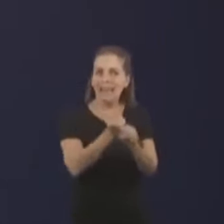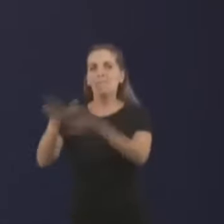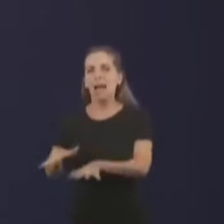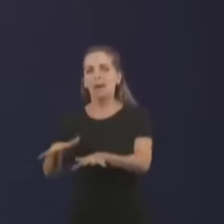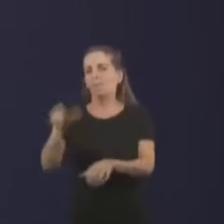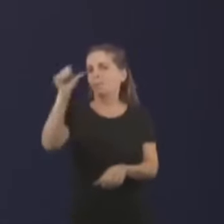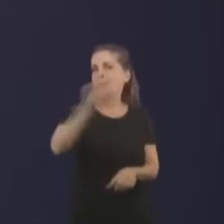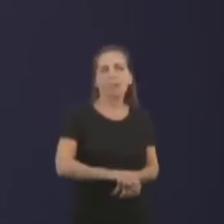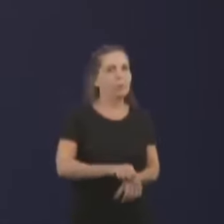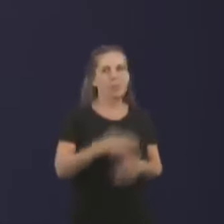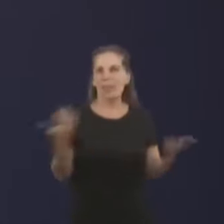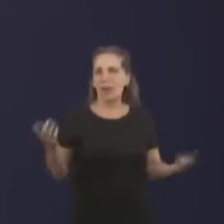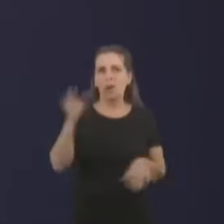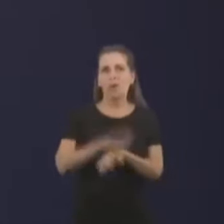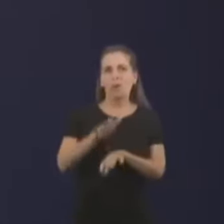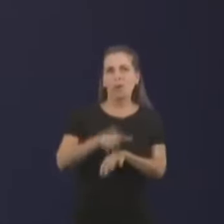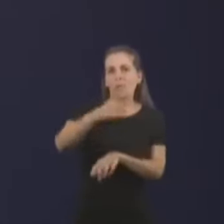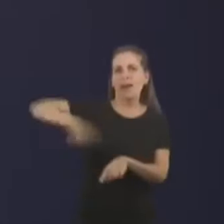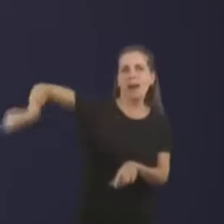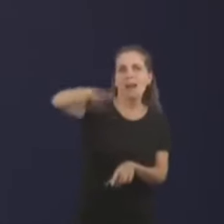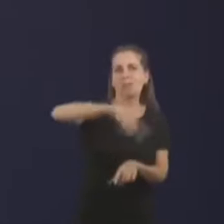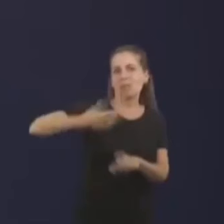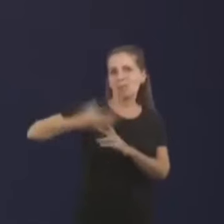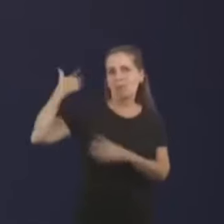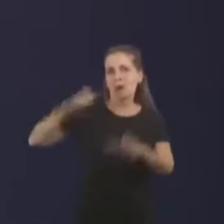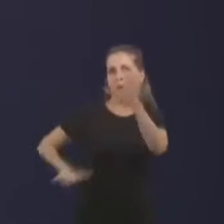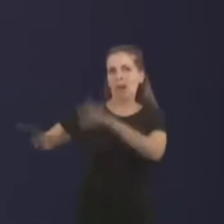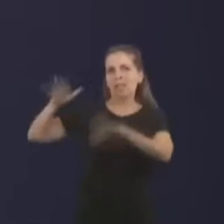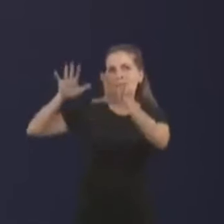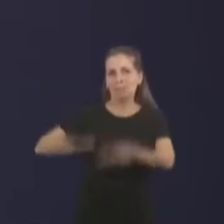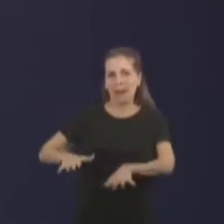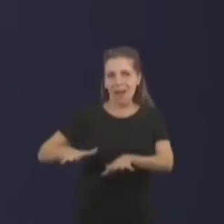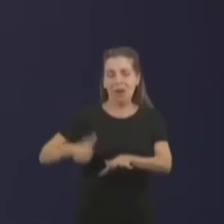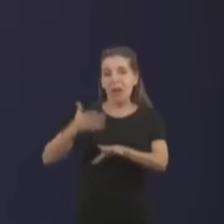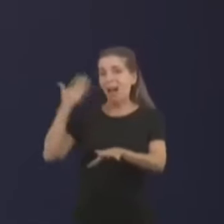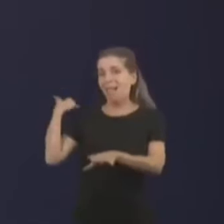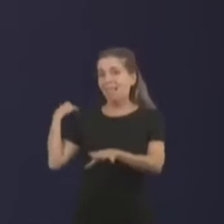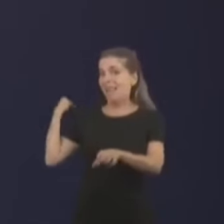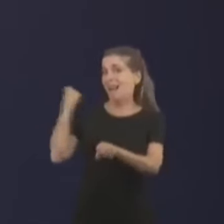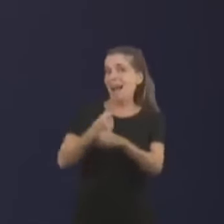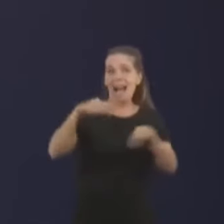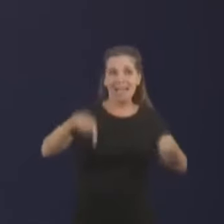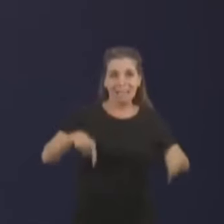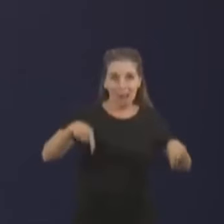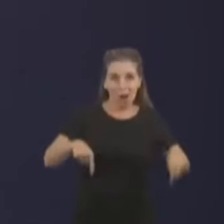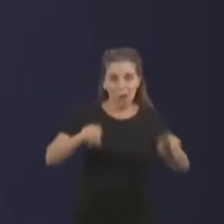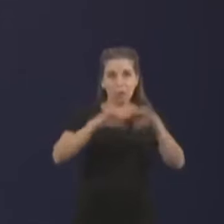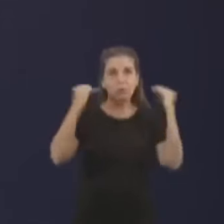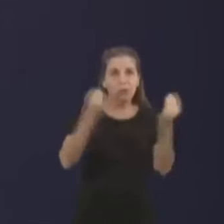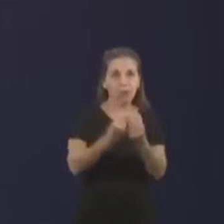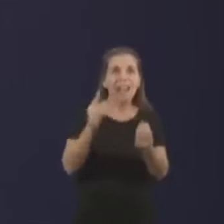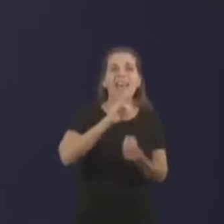no lograron hacerlo, porque no los dejaron, perdón. Desde ayer se han recibido, al menos hasta el corte que hice para venir aquí a la